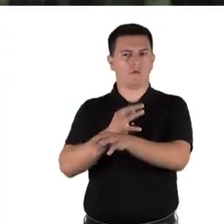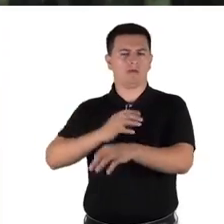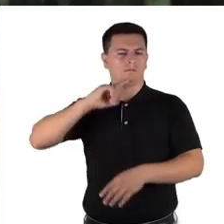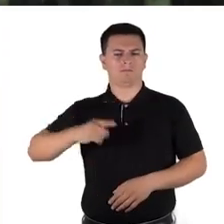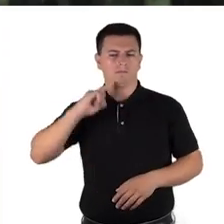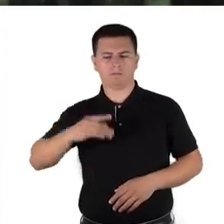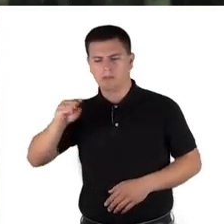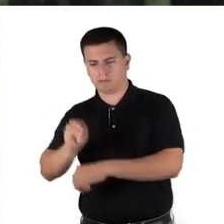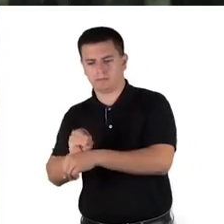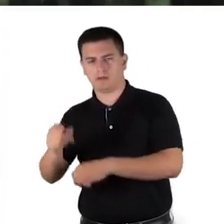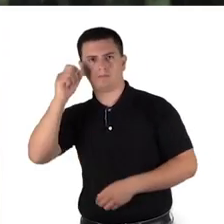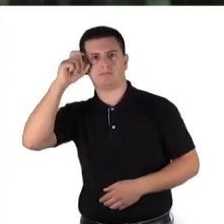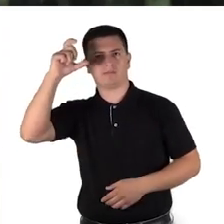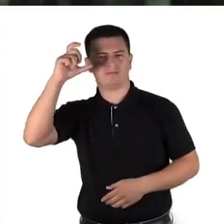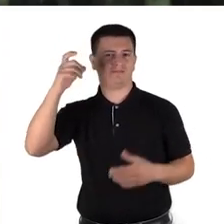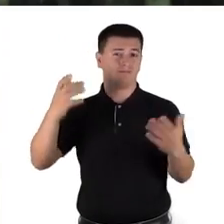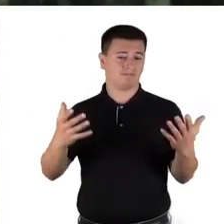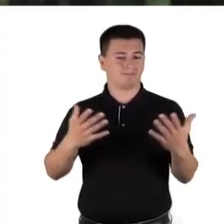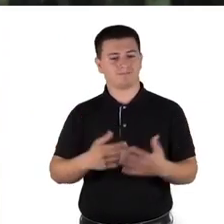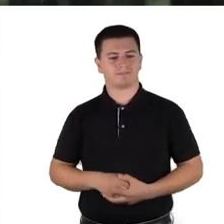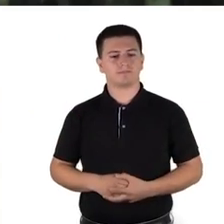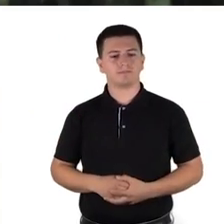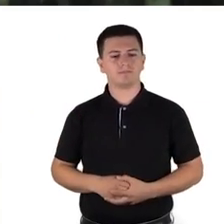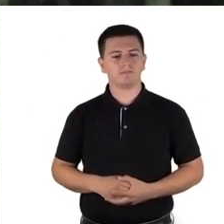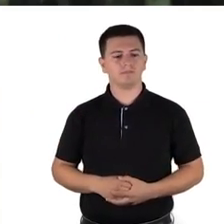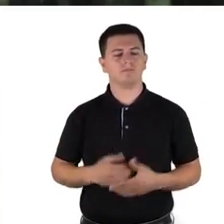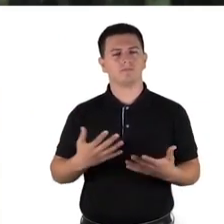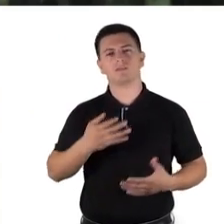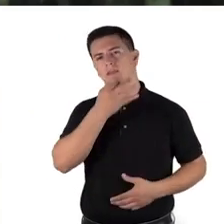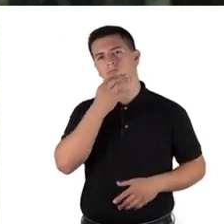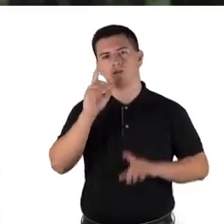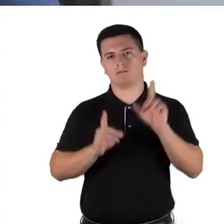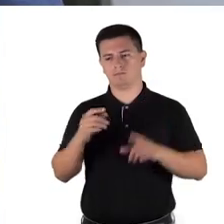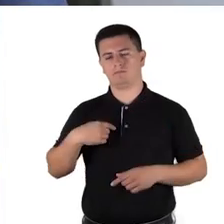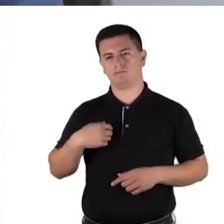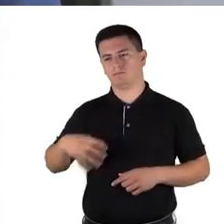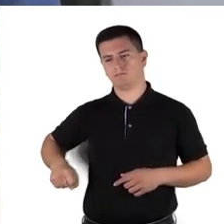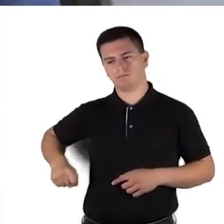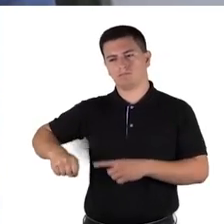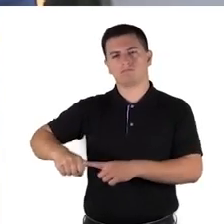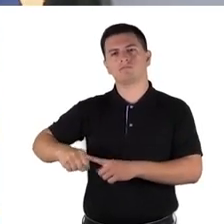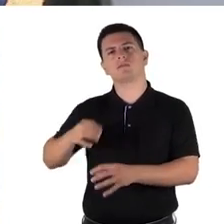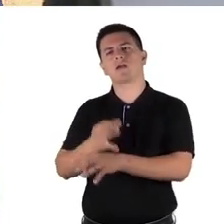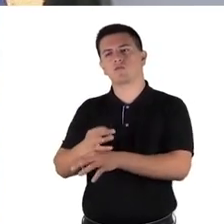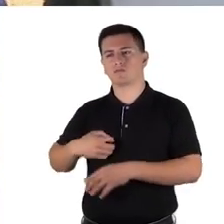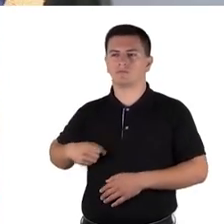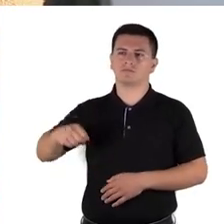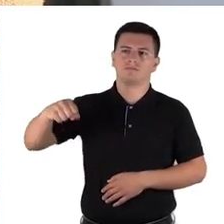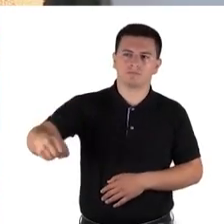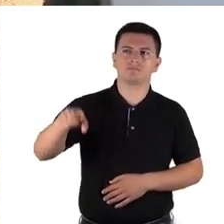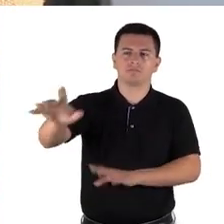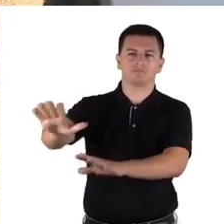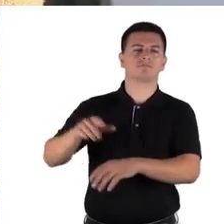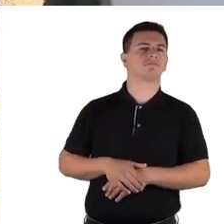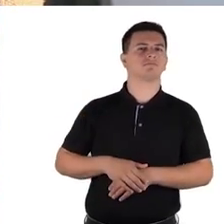¿verdad? Solamente en la escuela, en un sistema rígido de aprendizaje, claro, el niño aprende. ¿Cómo hacemos para...? Nosotros llevamos a